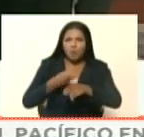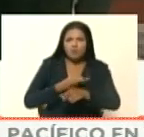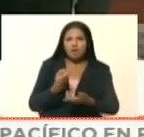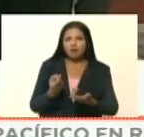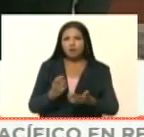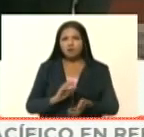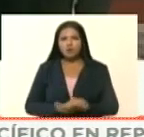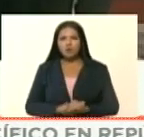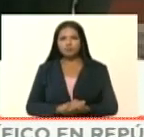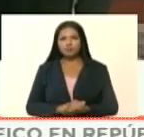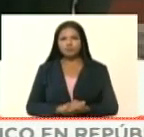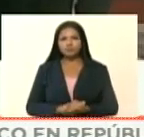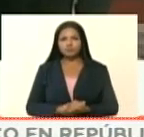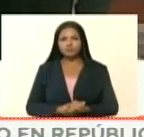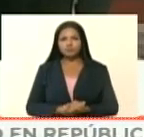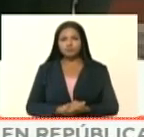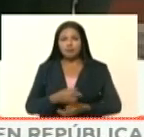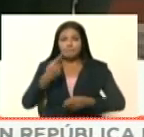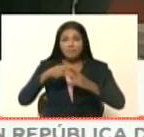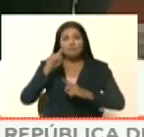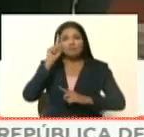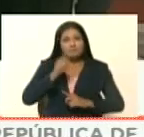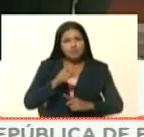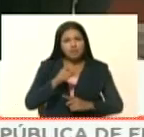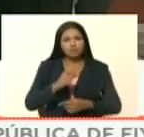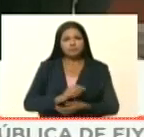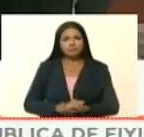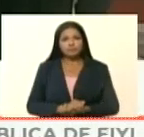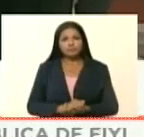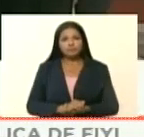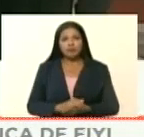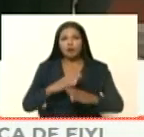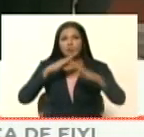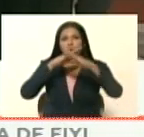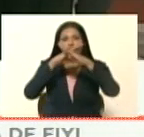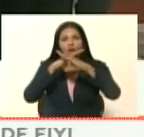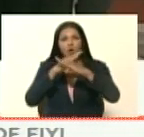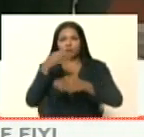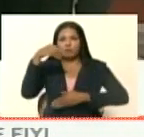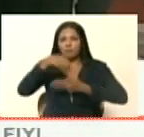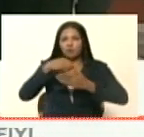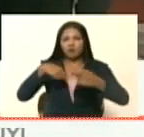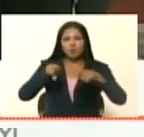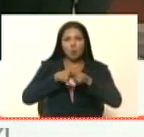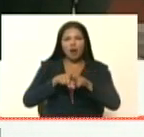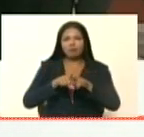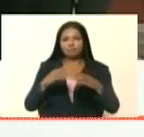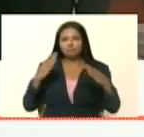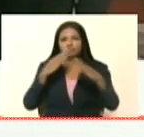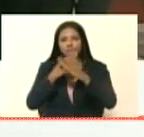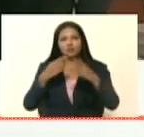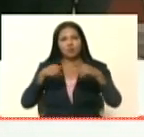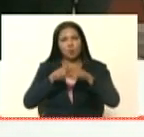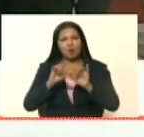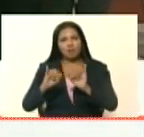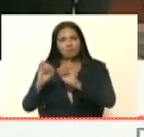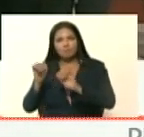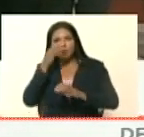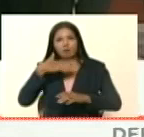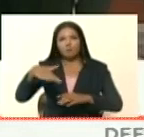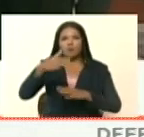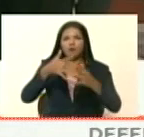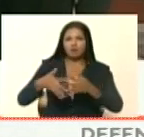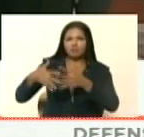de Venezuela, pero también al bloqueo que se impone al impedir que el pueblo de